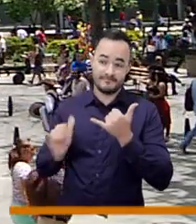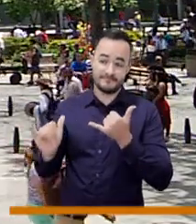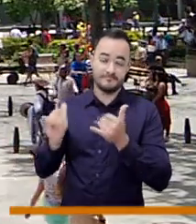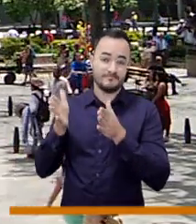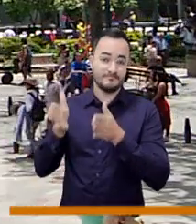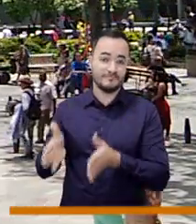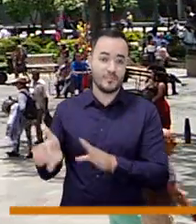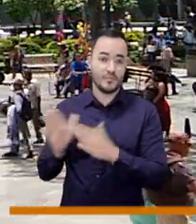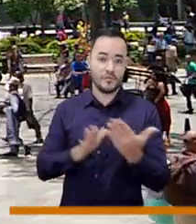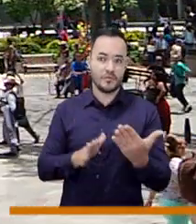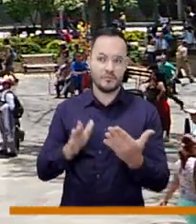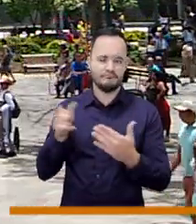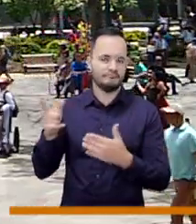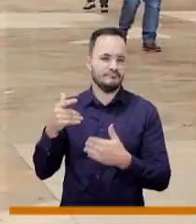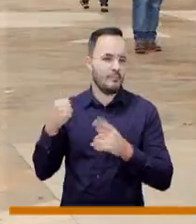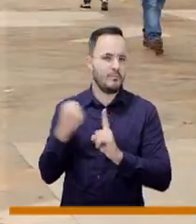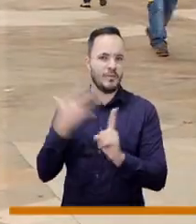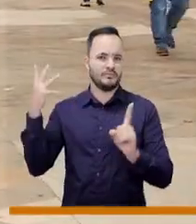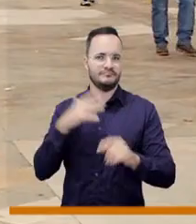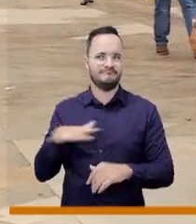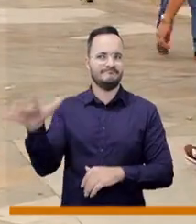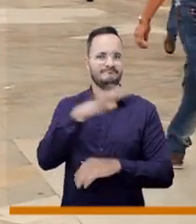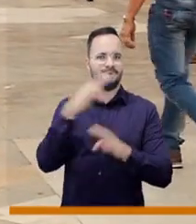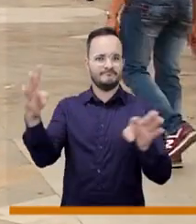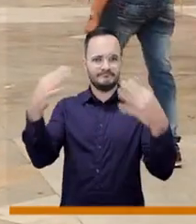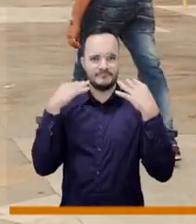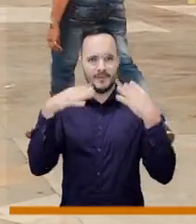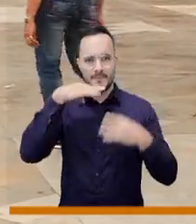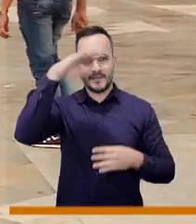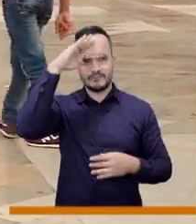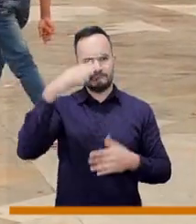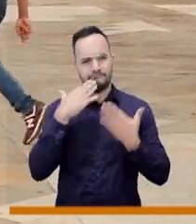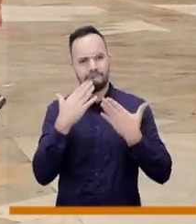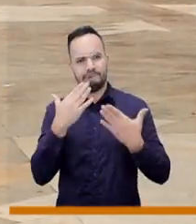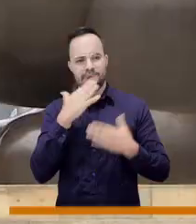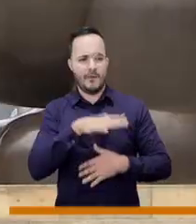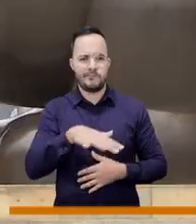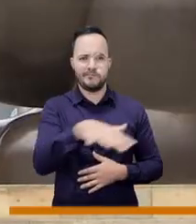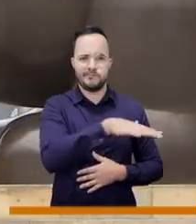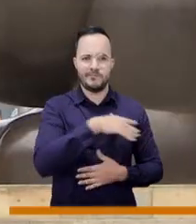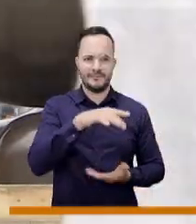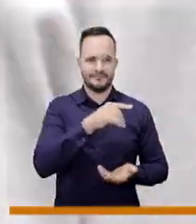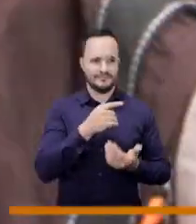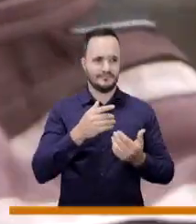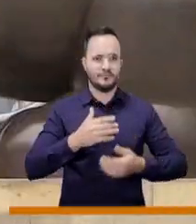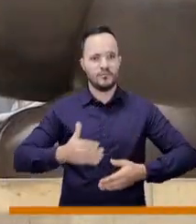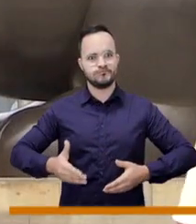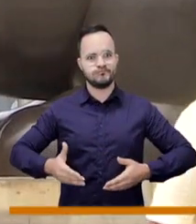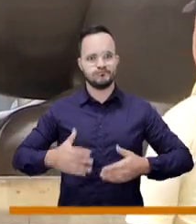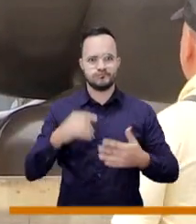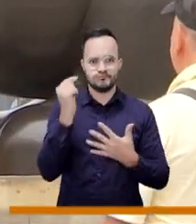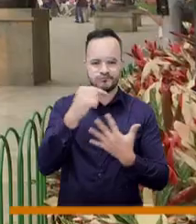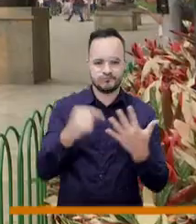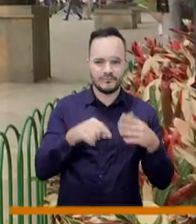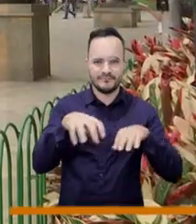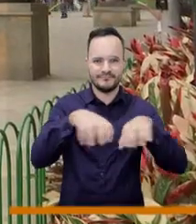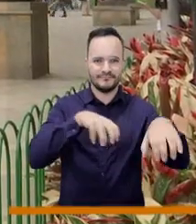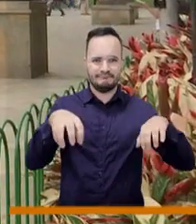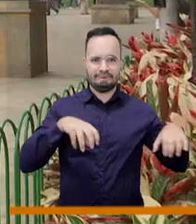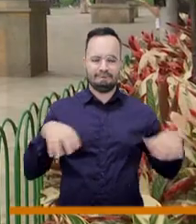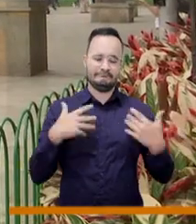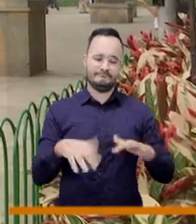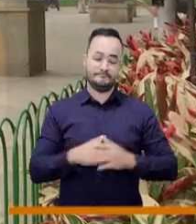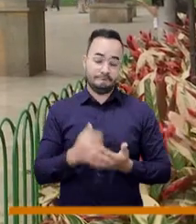a toda la obra que nos ha dejado expuesta en Plaza Pública. Así, recordando al maestro Fernando Botero,